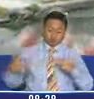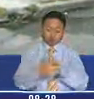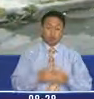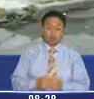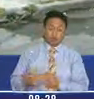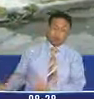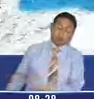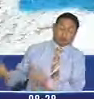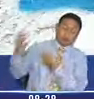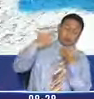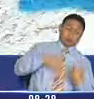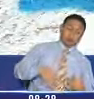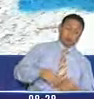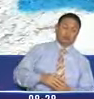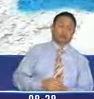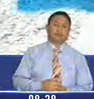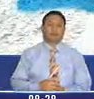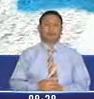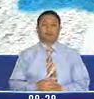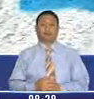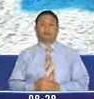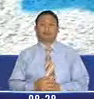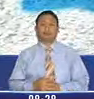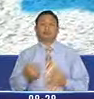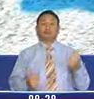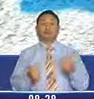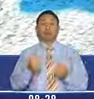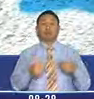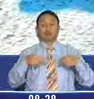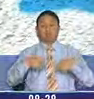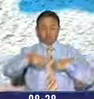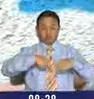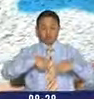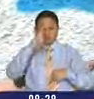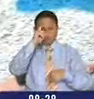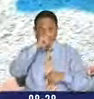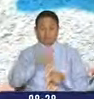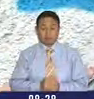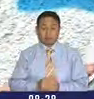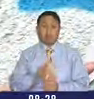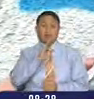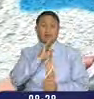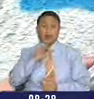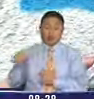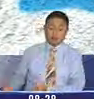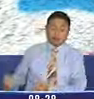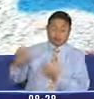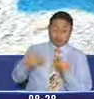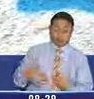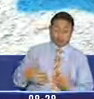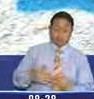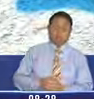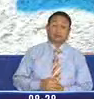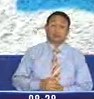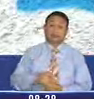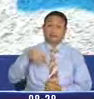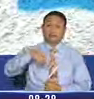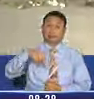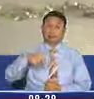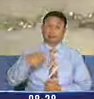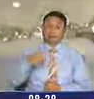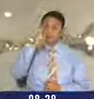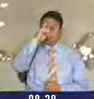les baña. Pasan los vehículos y es muy complicado porque el agua obviamente salpica y es muy complicado estar en una situación